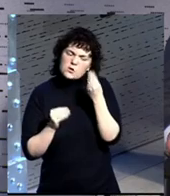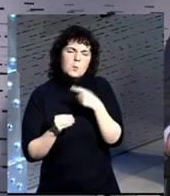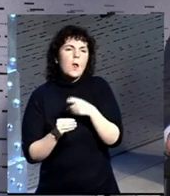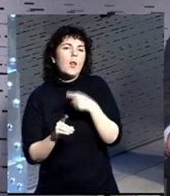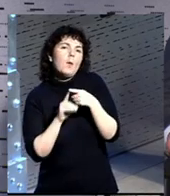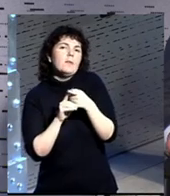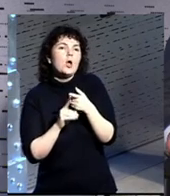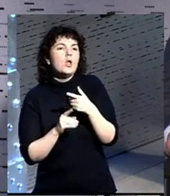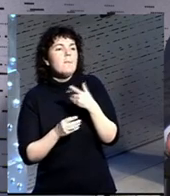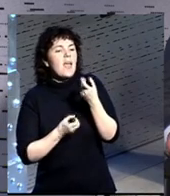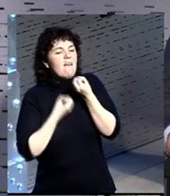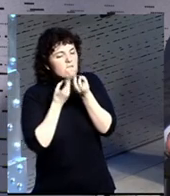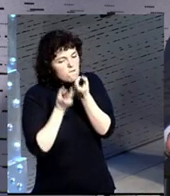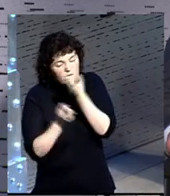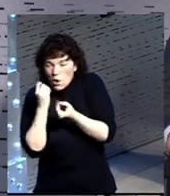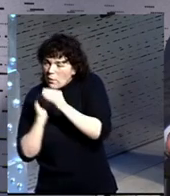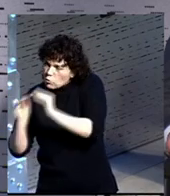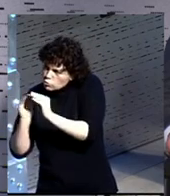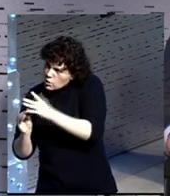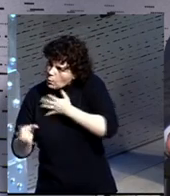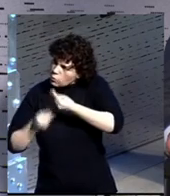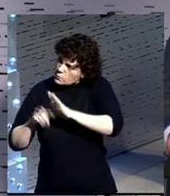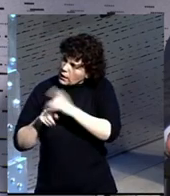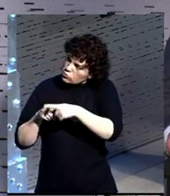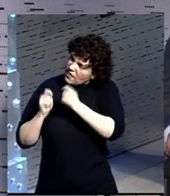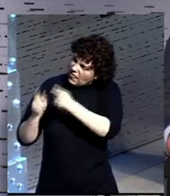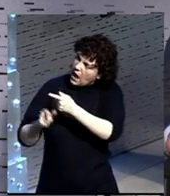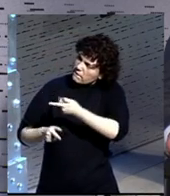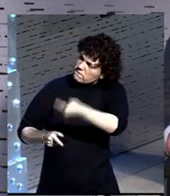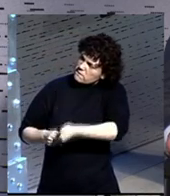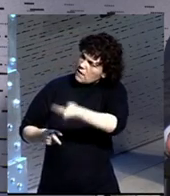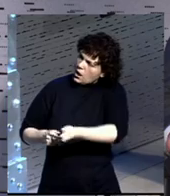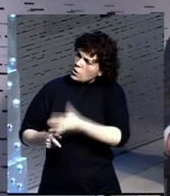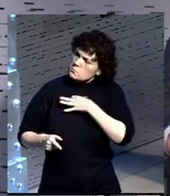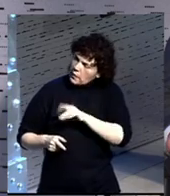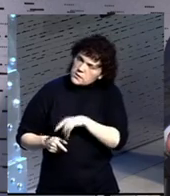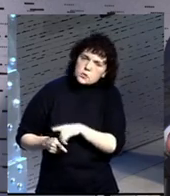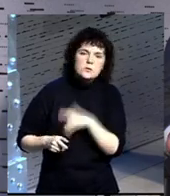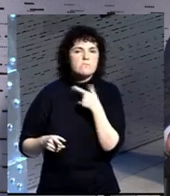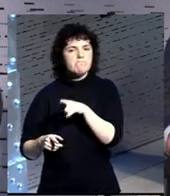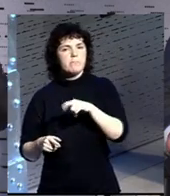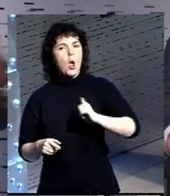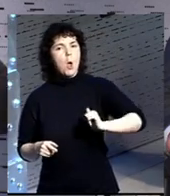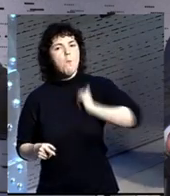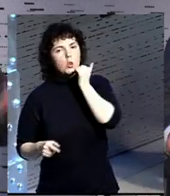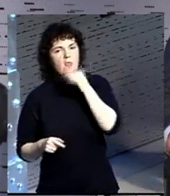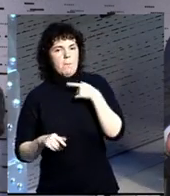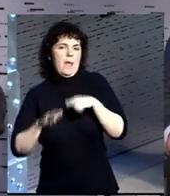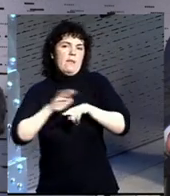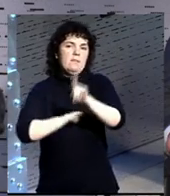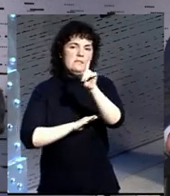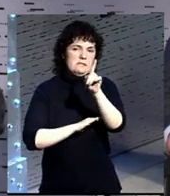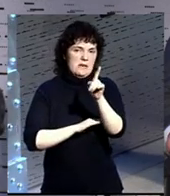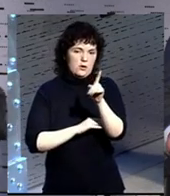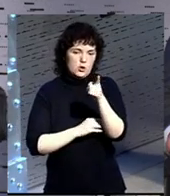la información que tengo de ti para entregarte algo de valor. Yo creo que en ese sentido sí que hay una gran oportunidad para el desarrollo de esta